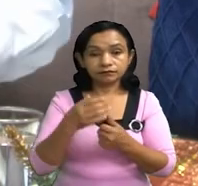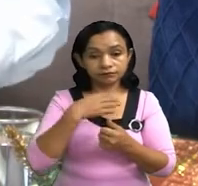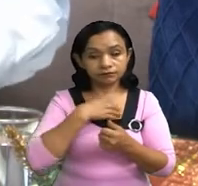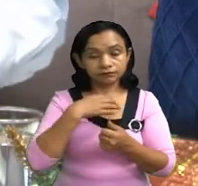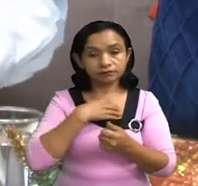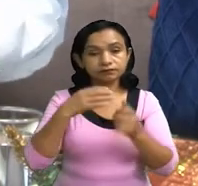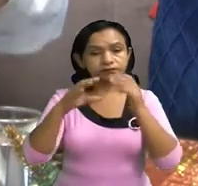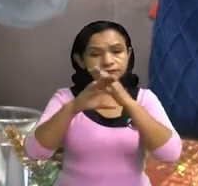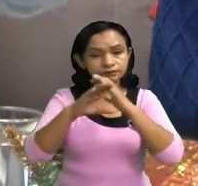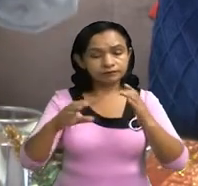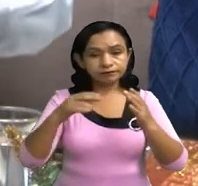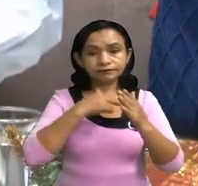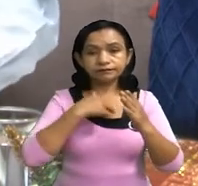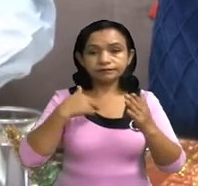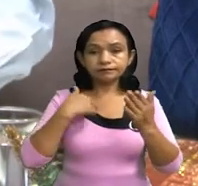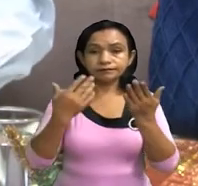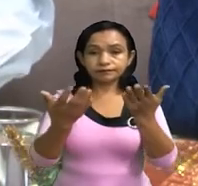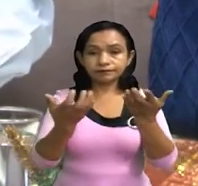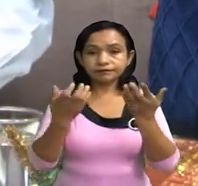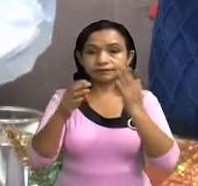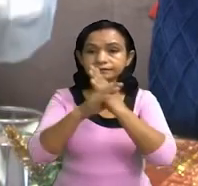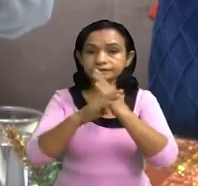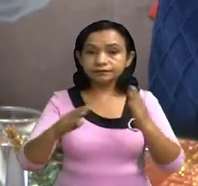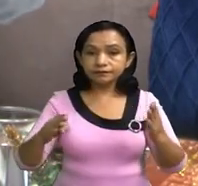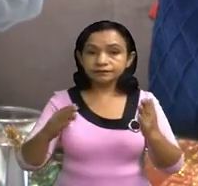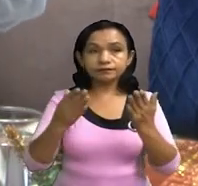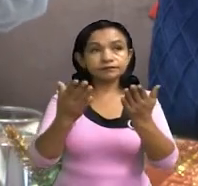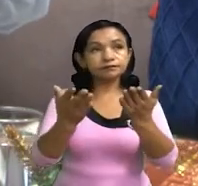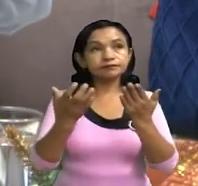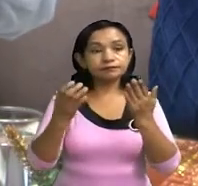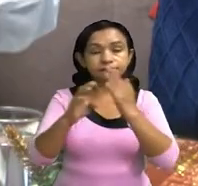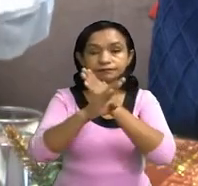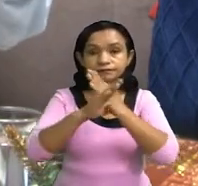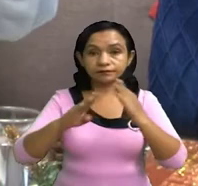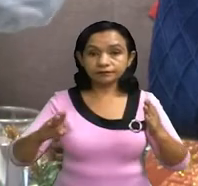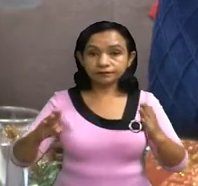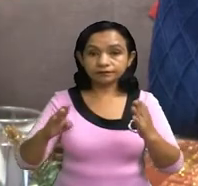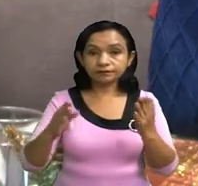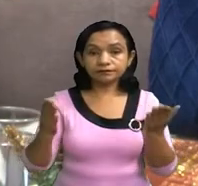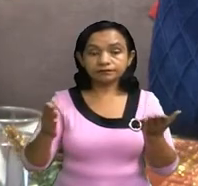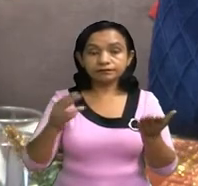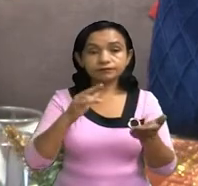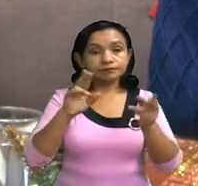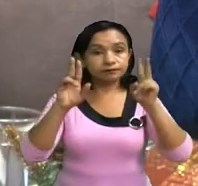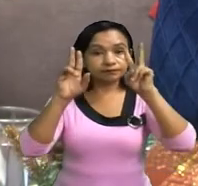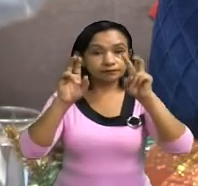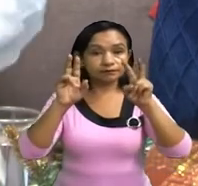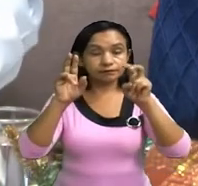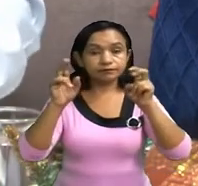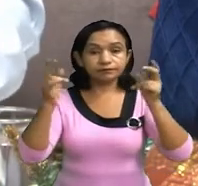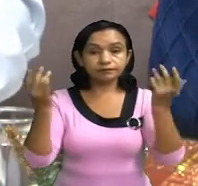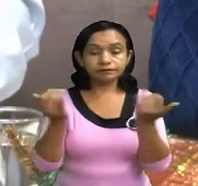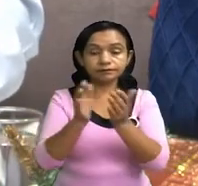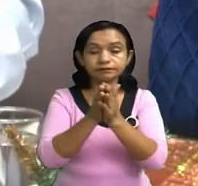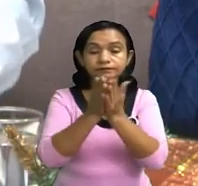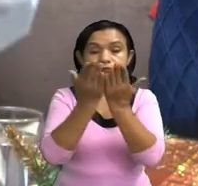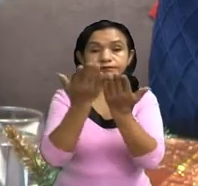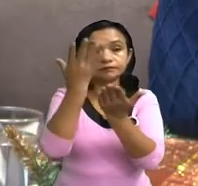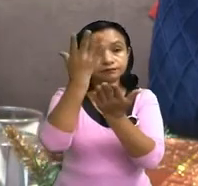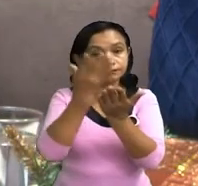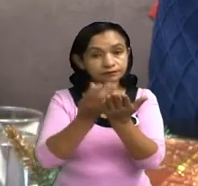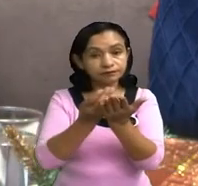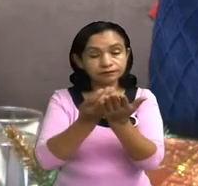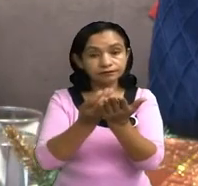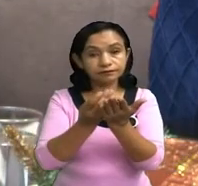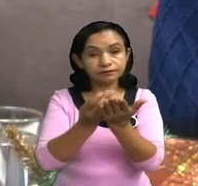forjadores de paz, queremos la paz, pero queremos una paz en el cual esté basado en el Evangelio de Jesús, que es